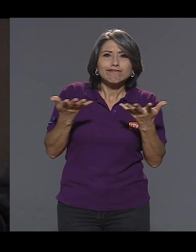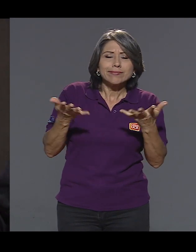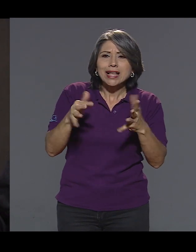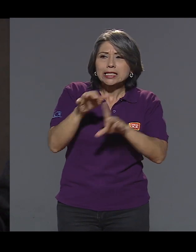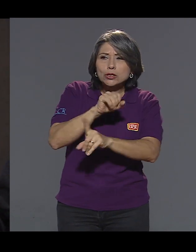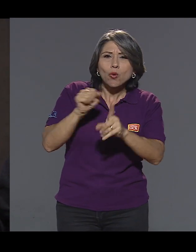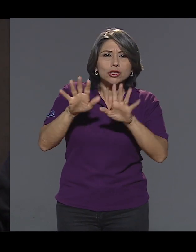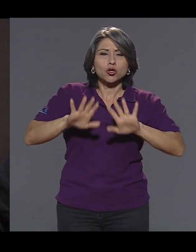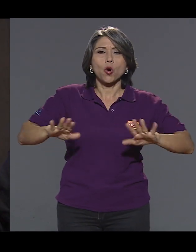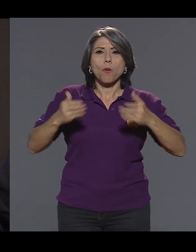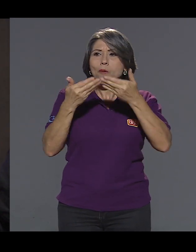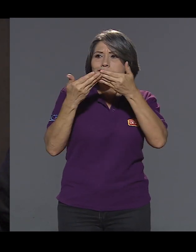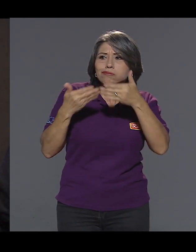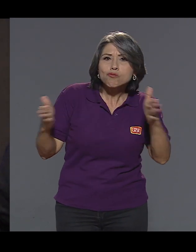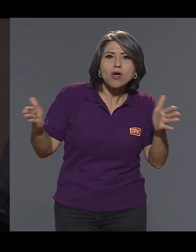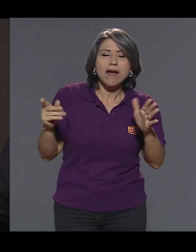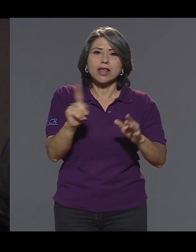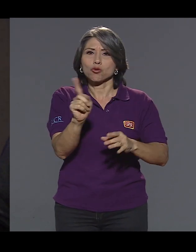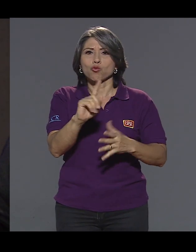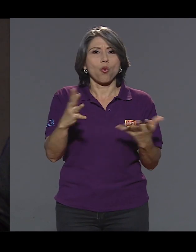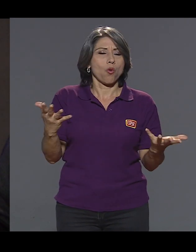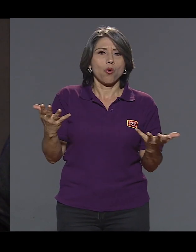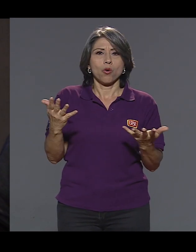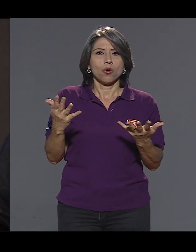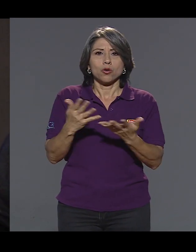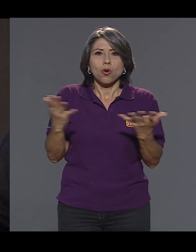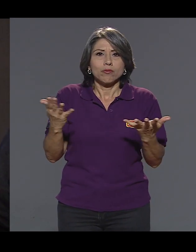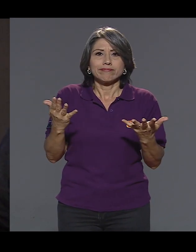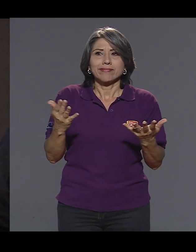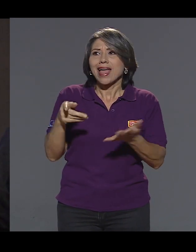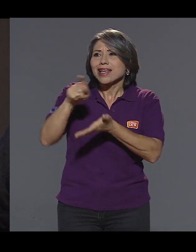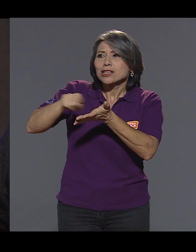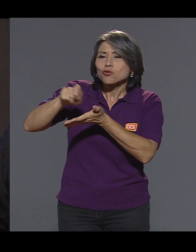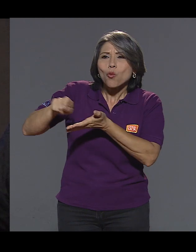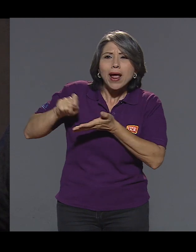no. En las escuelas, no sé.